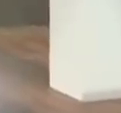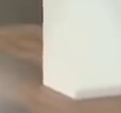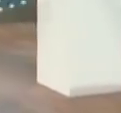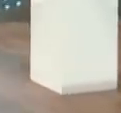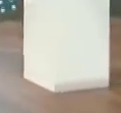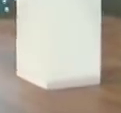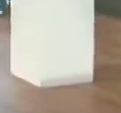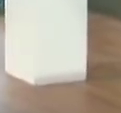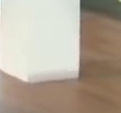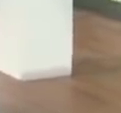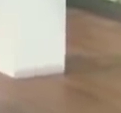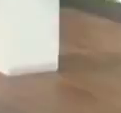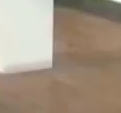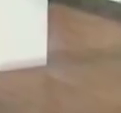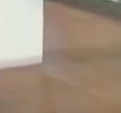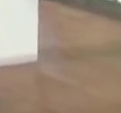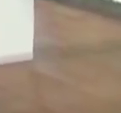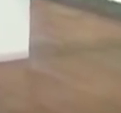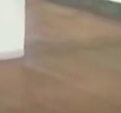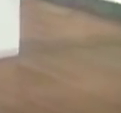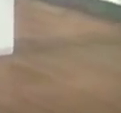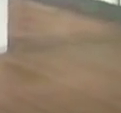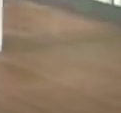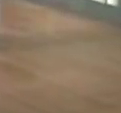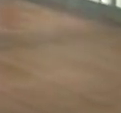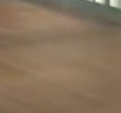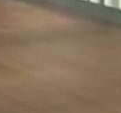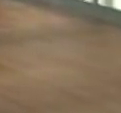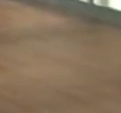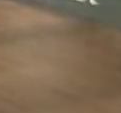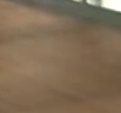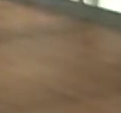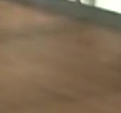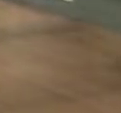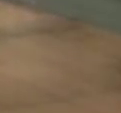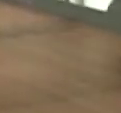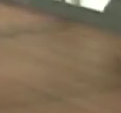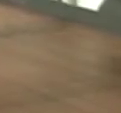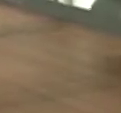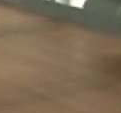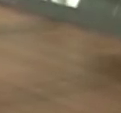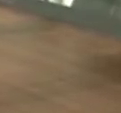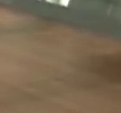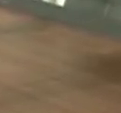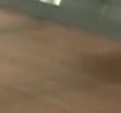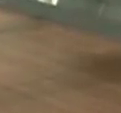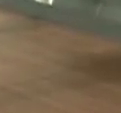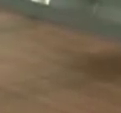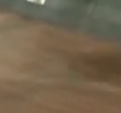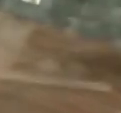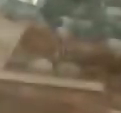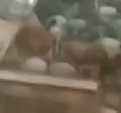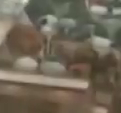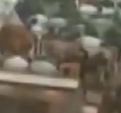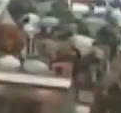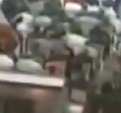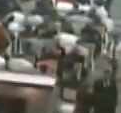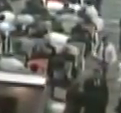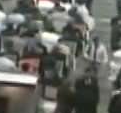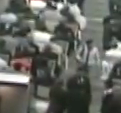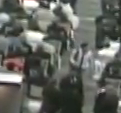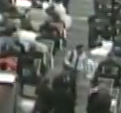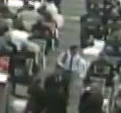millones de euros. También en cifras de interés que ha compartido el jefe de Estado venezolano en torno a las transacciones